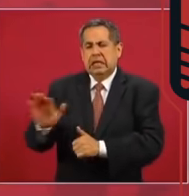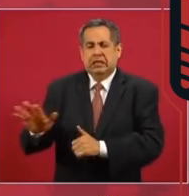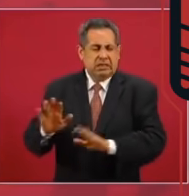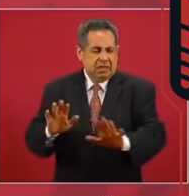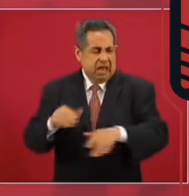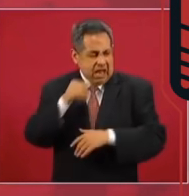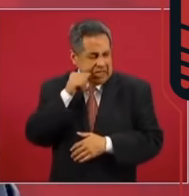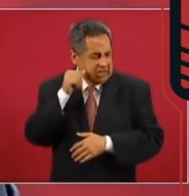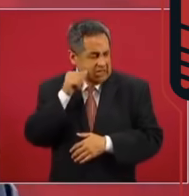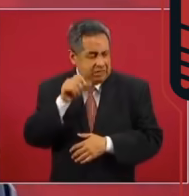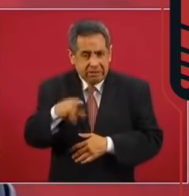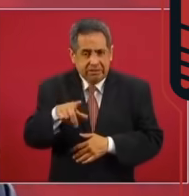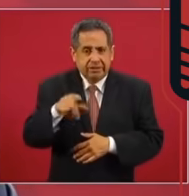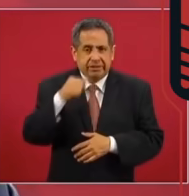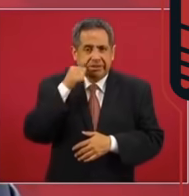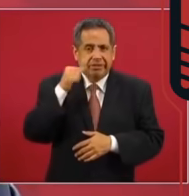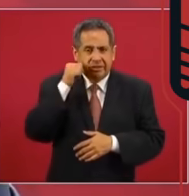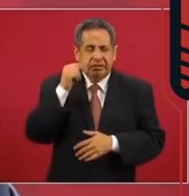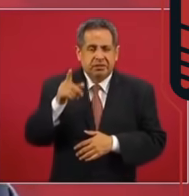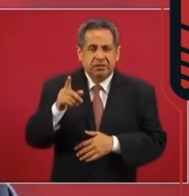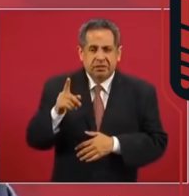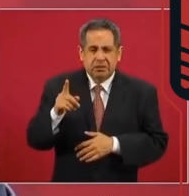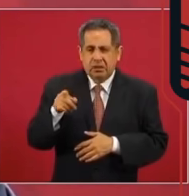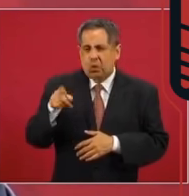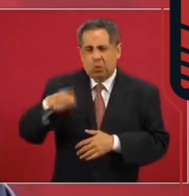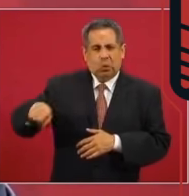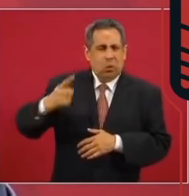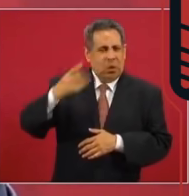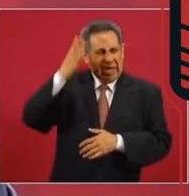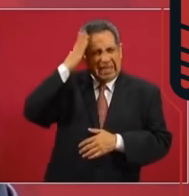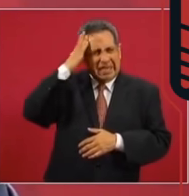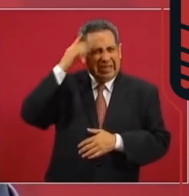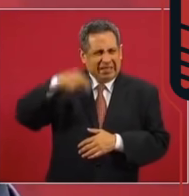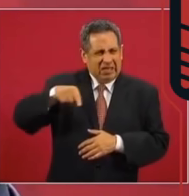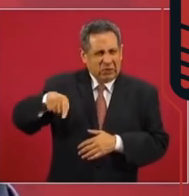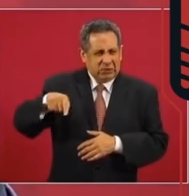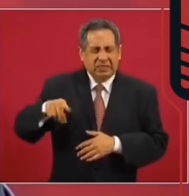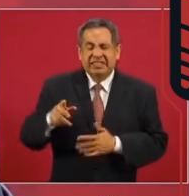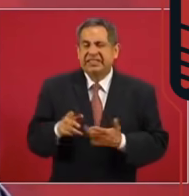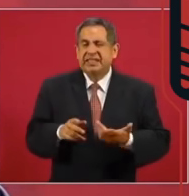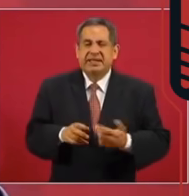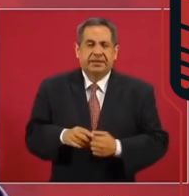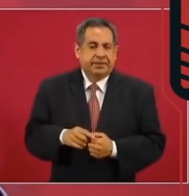Ayer mismo que uno de los dirigentes,